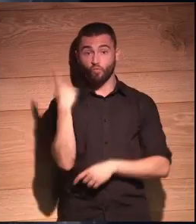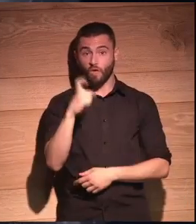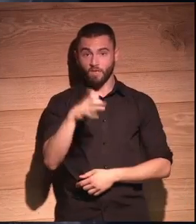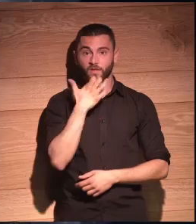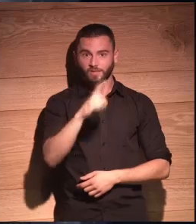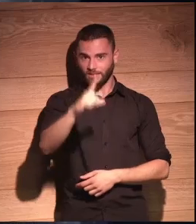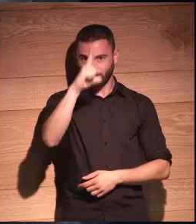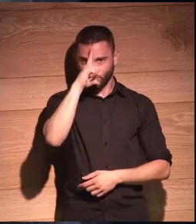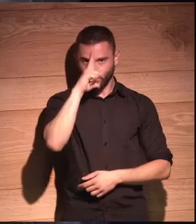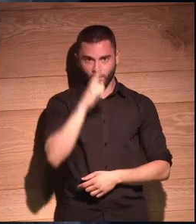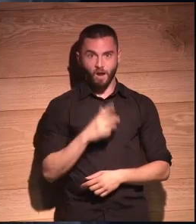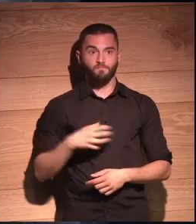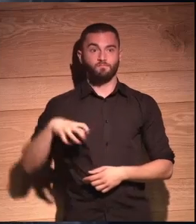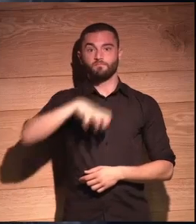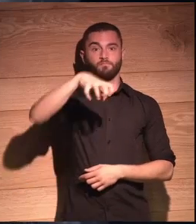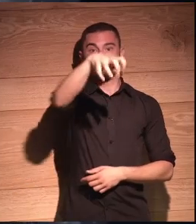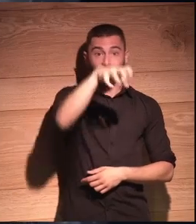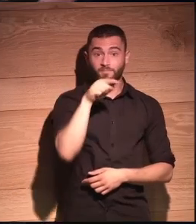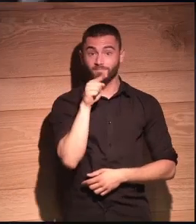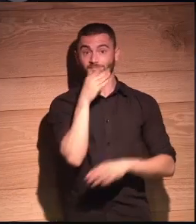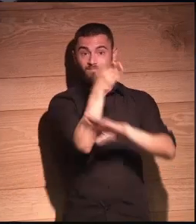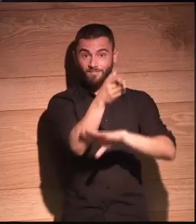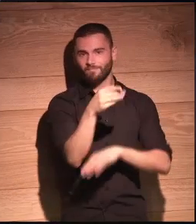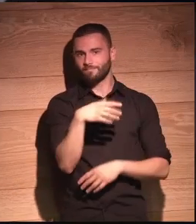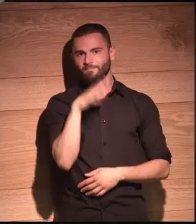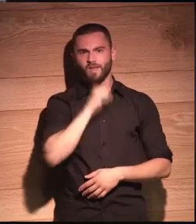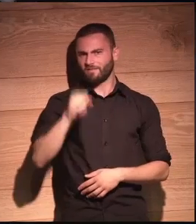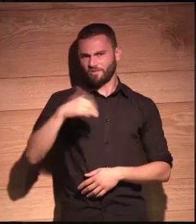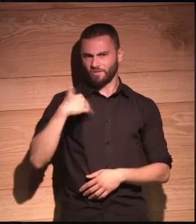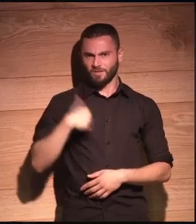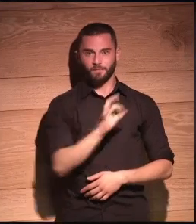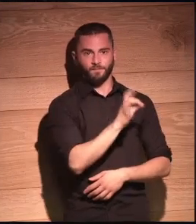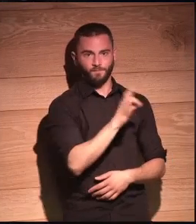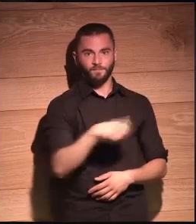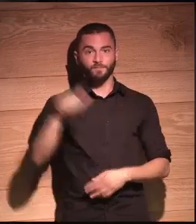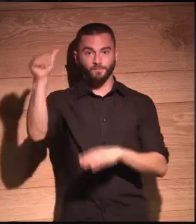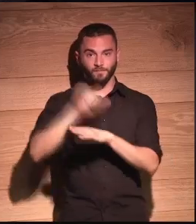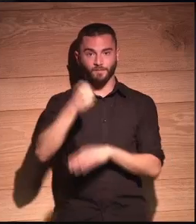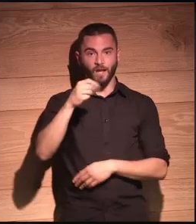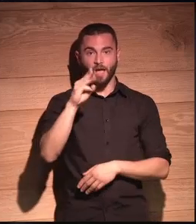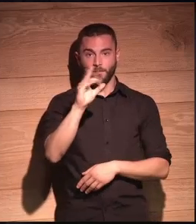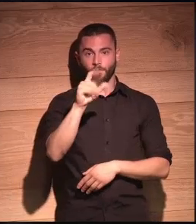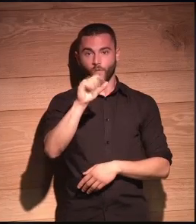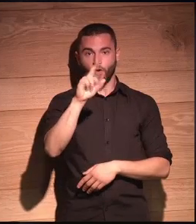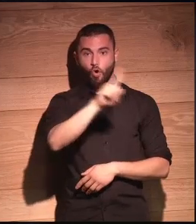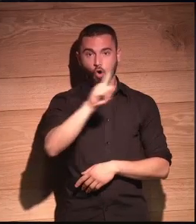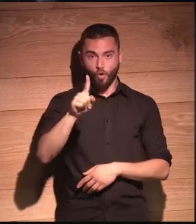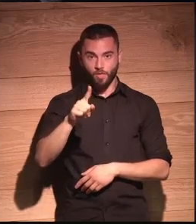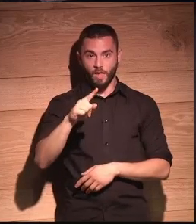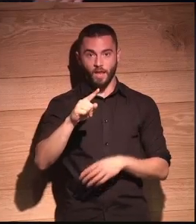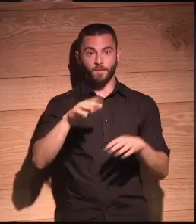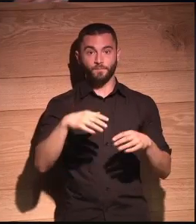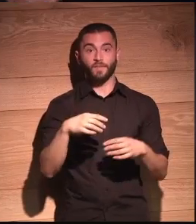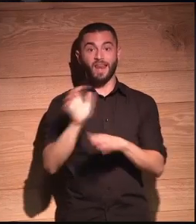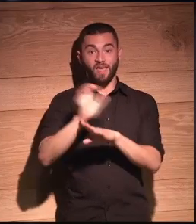ir a la Luna es alucinante, ¿no? Sí, eso es verdad. A mí mencionabas esta película Apolo 11, que efectivamente sigue en algunos cines, por